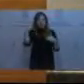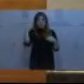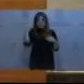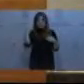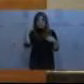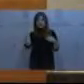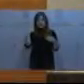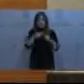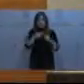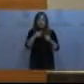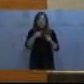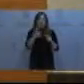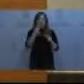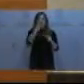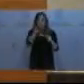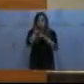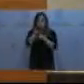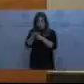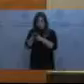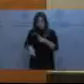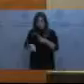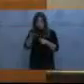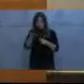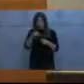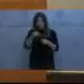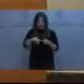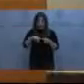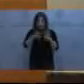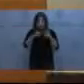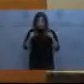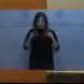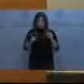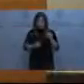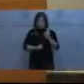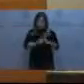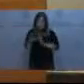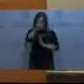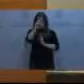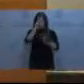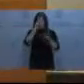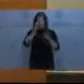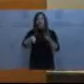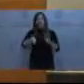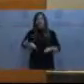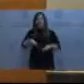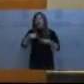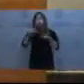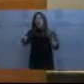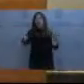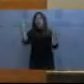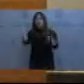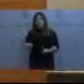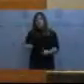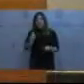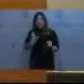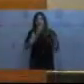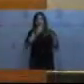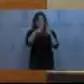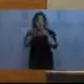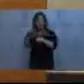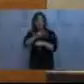dos áreas muy importantes, en Asturias, en su crecimiento y en la respuesta que desde sectores